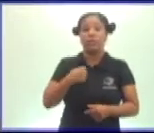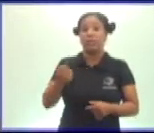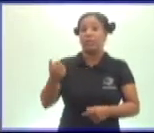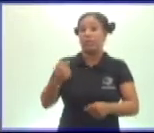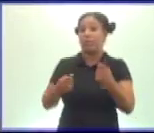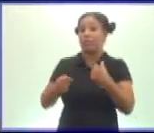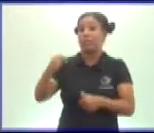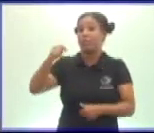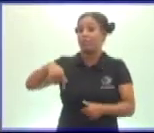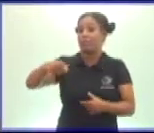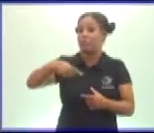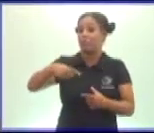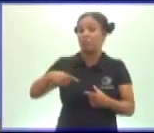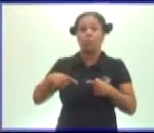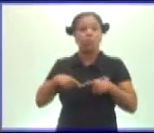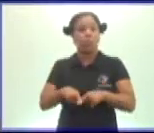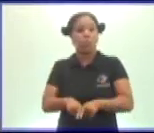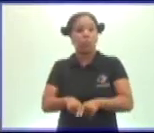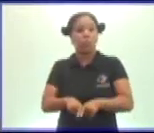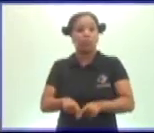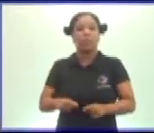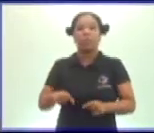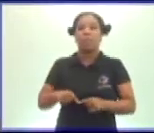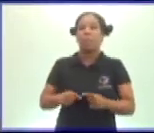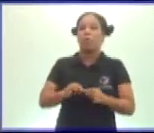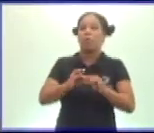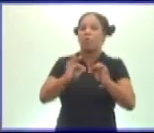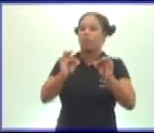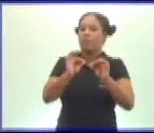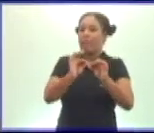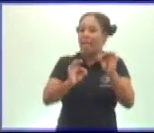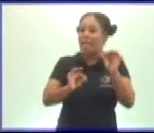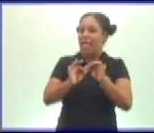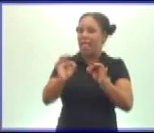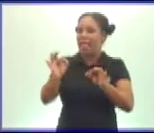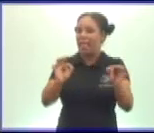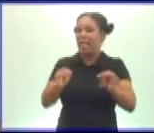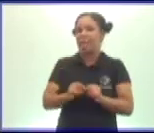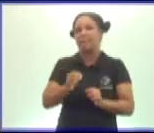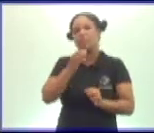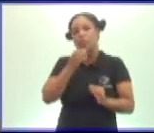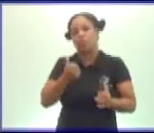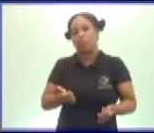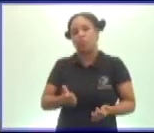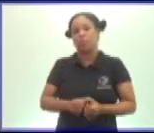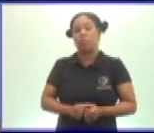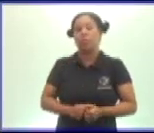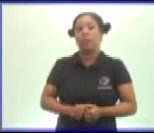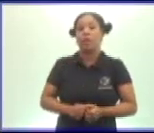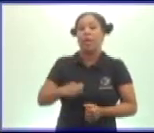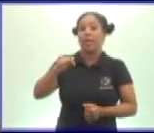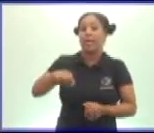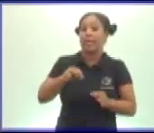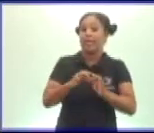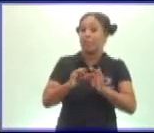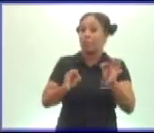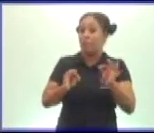soluto unidas por enlaces, por supuesto. Pues bien, estos enlaces hay